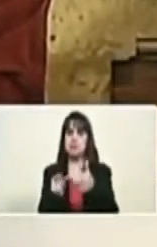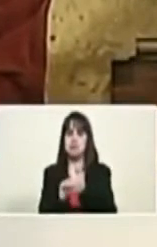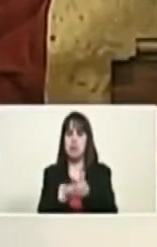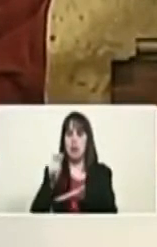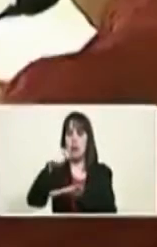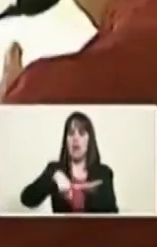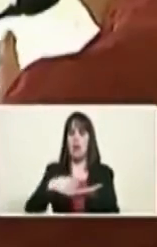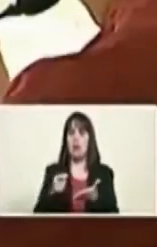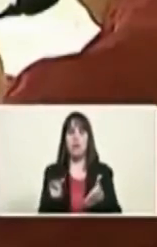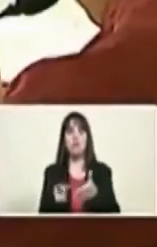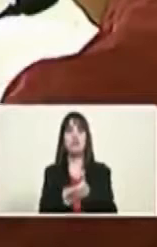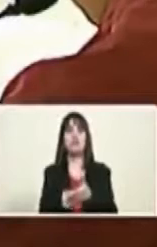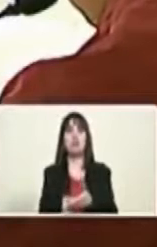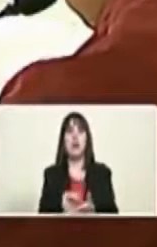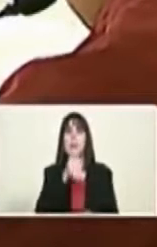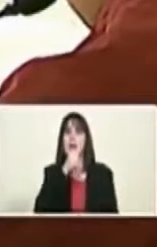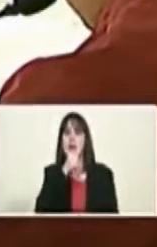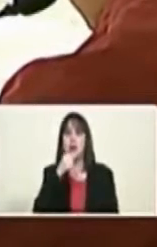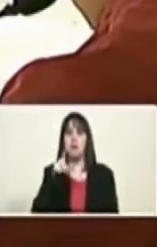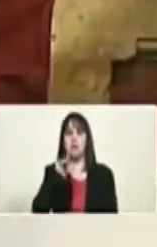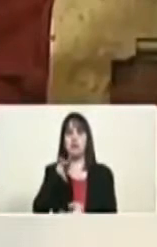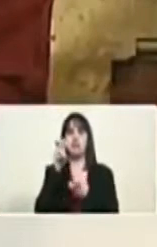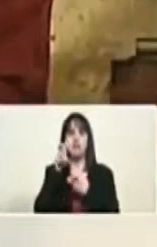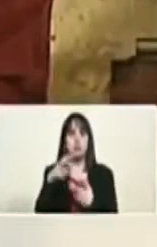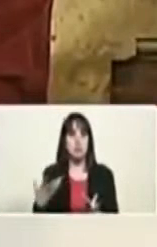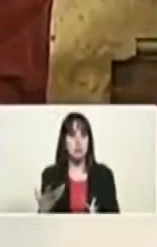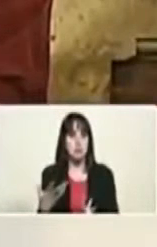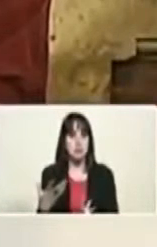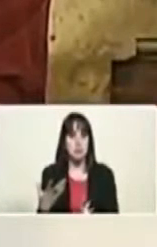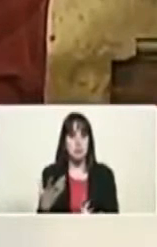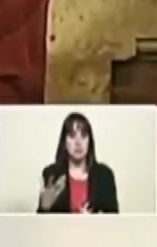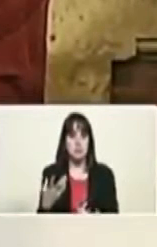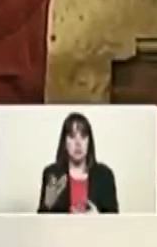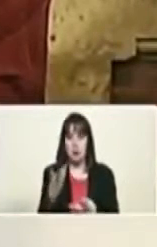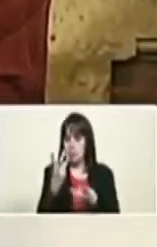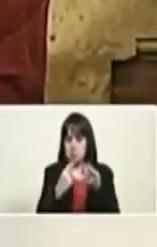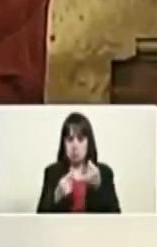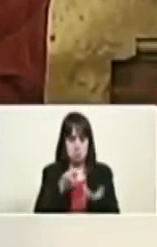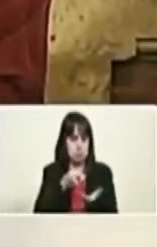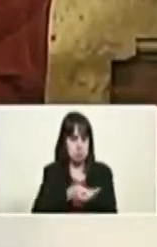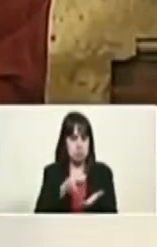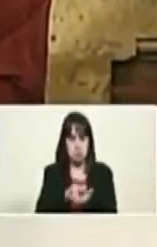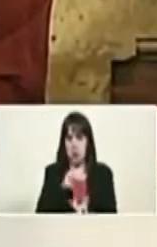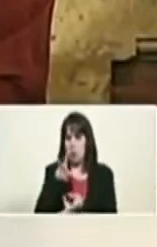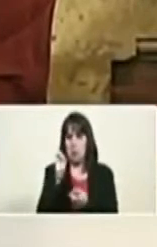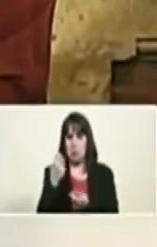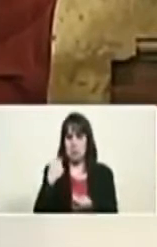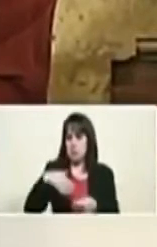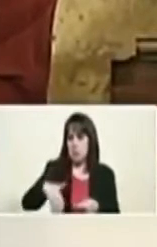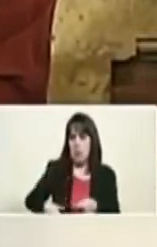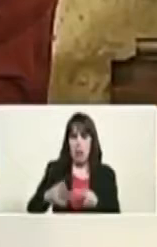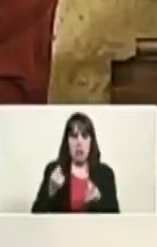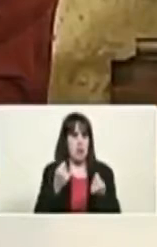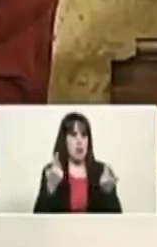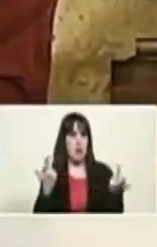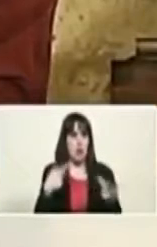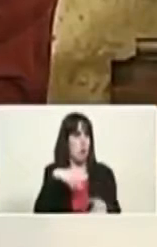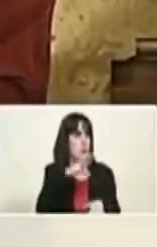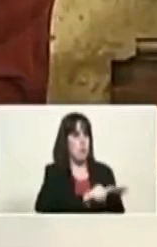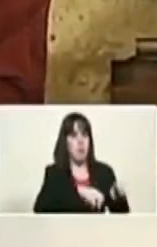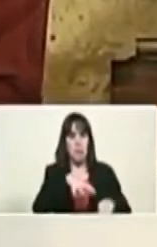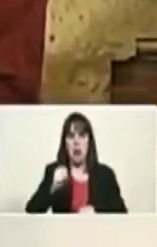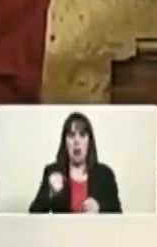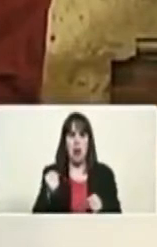muy difícil pensar en eso. Y si ustedes se ponen a pensar que es uno de los argumentos que usa el gobierno, que se da un contrabando de